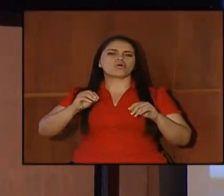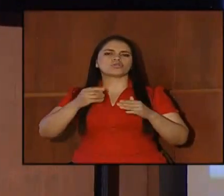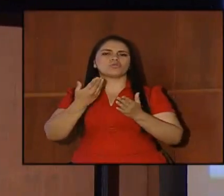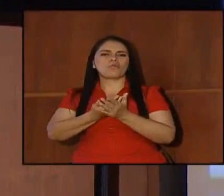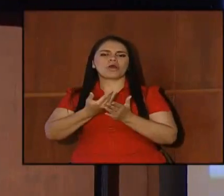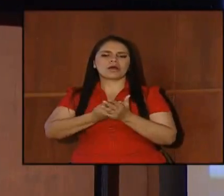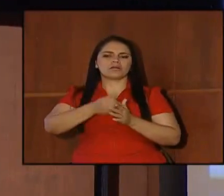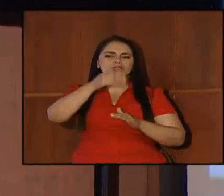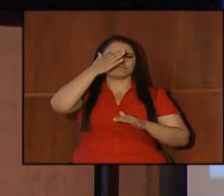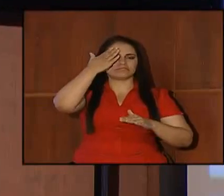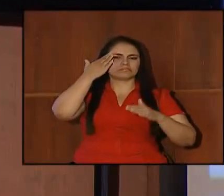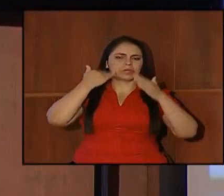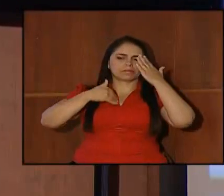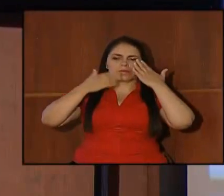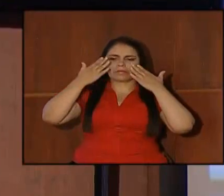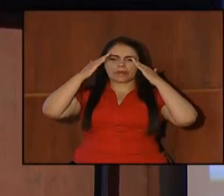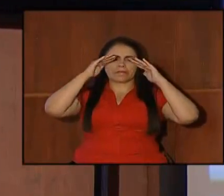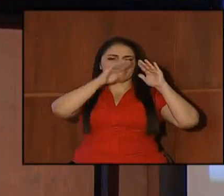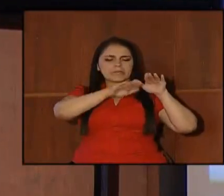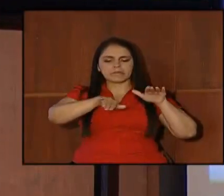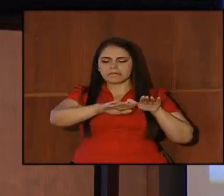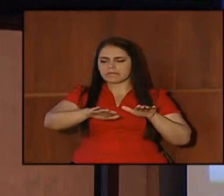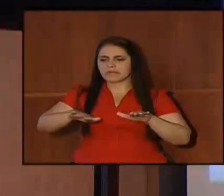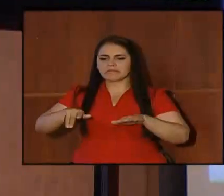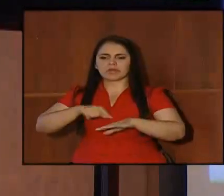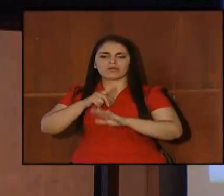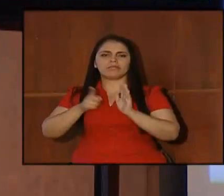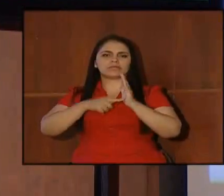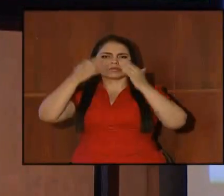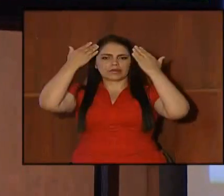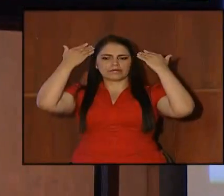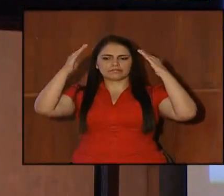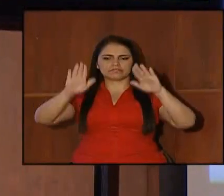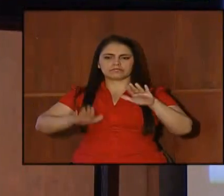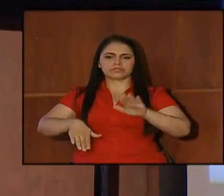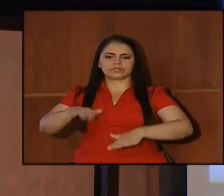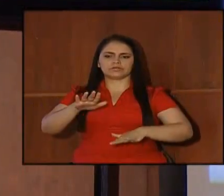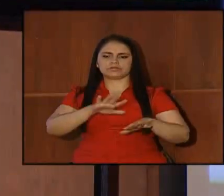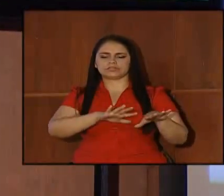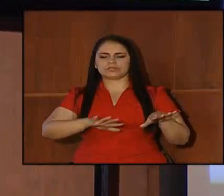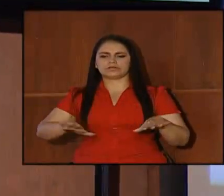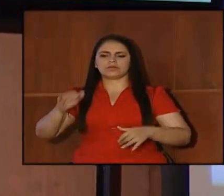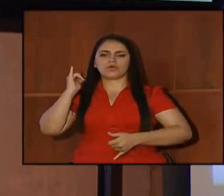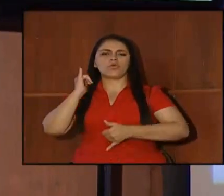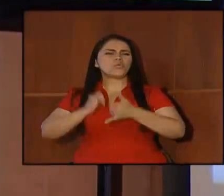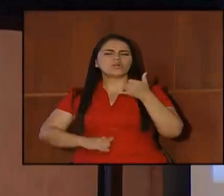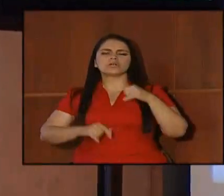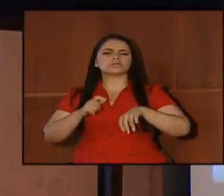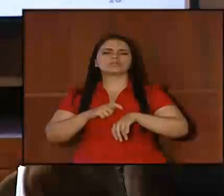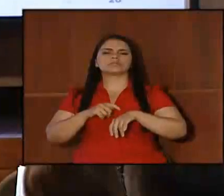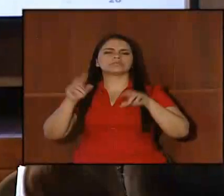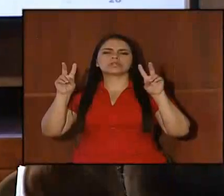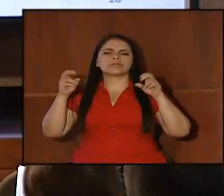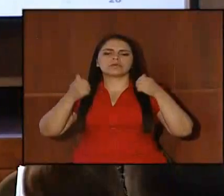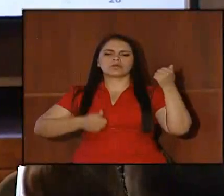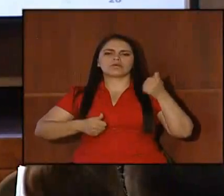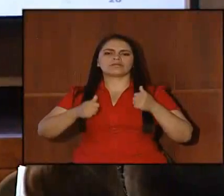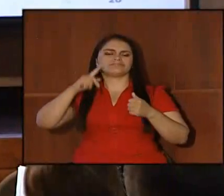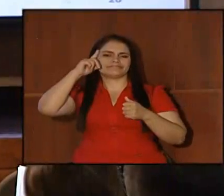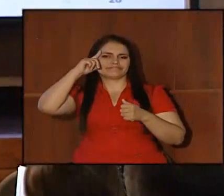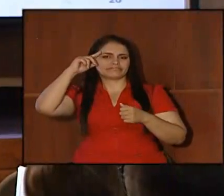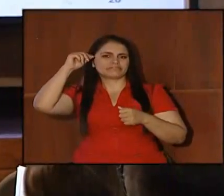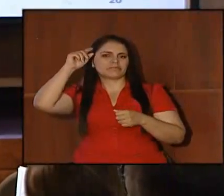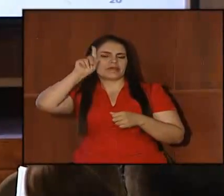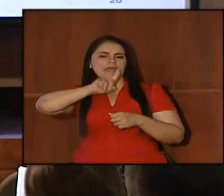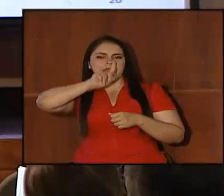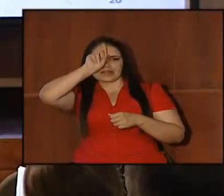va limpiando el paciente desde la cabeza hasta los pies. La última parte en limpiar sería la zona genital, ¿cierto?